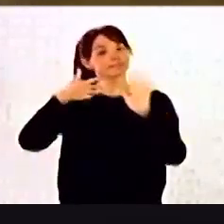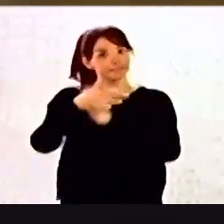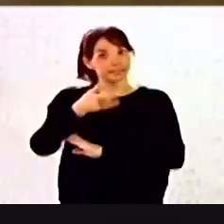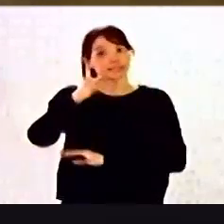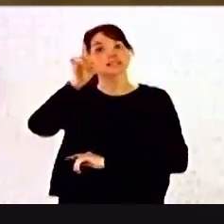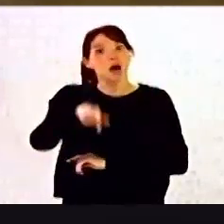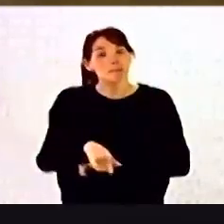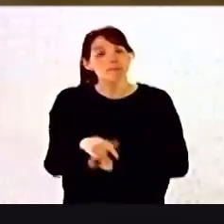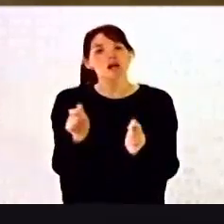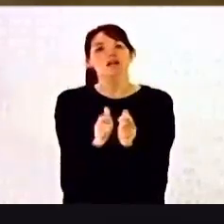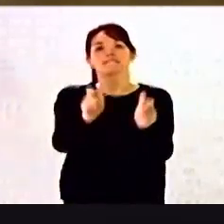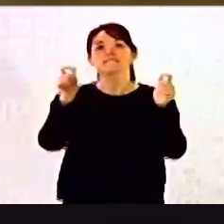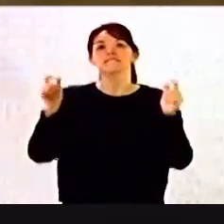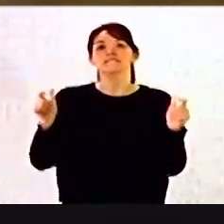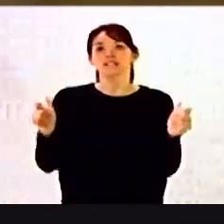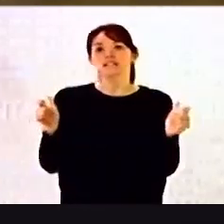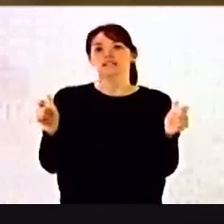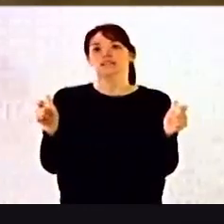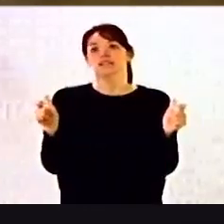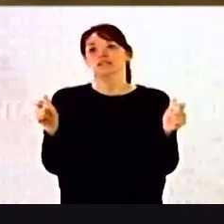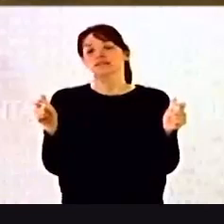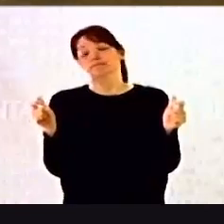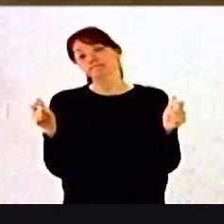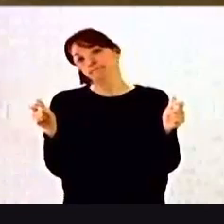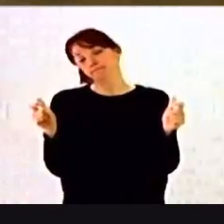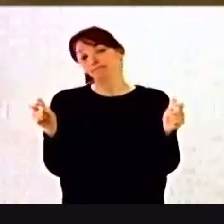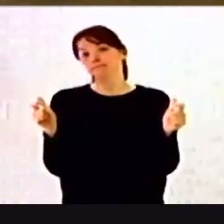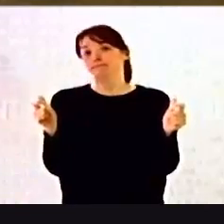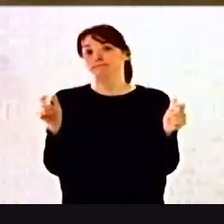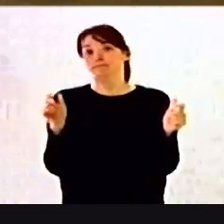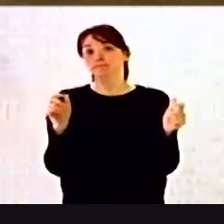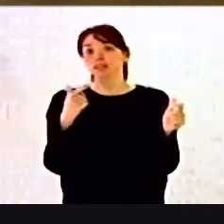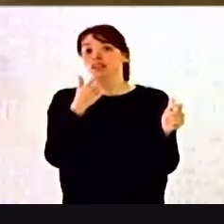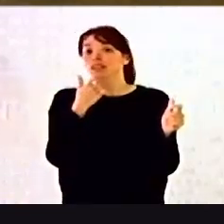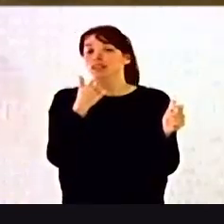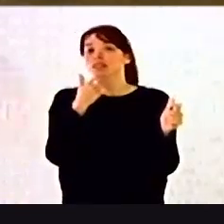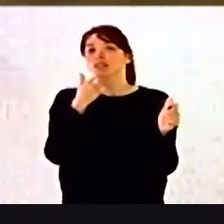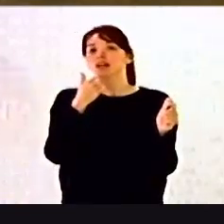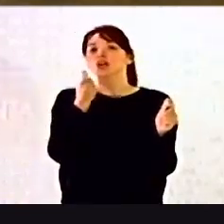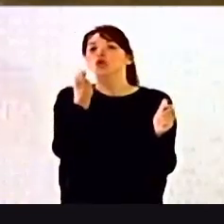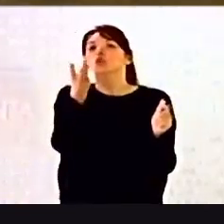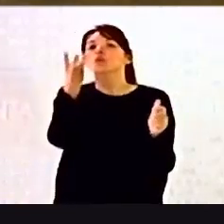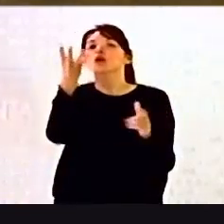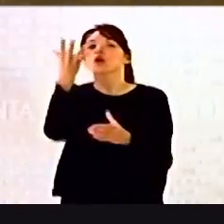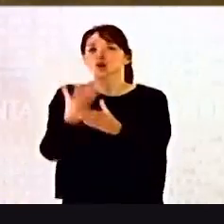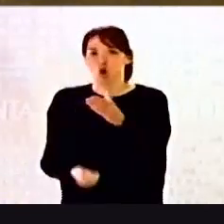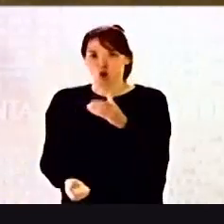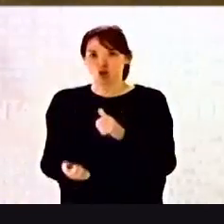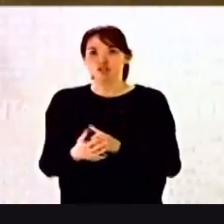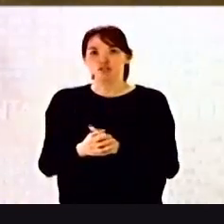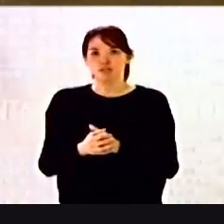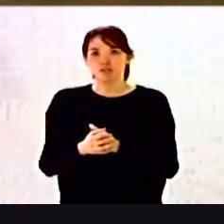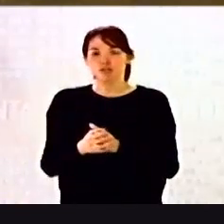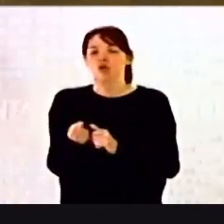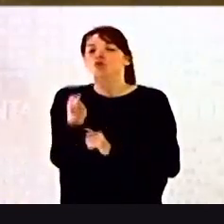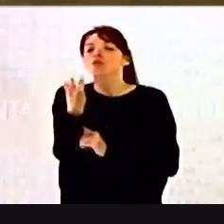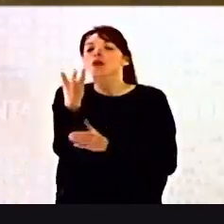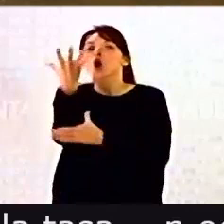ha aumentado eso que se conoce como la tasa RO. Y la tasa RO no es